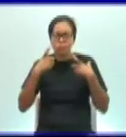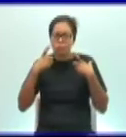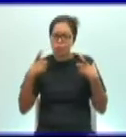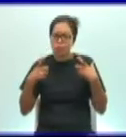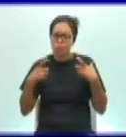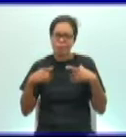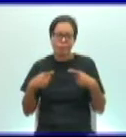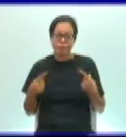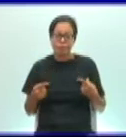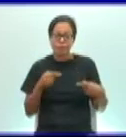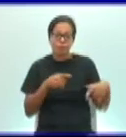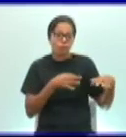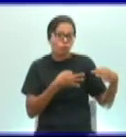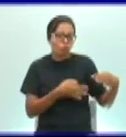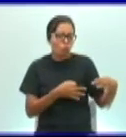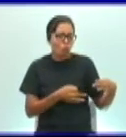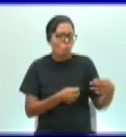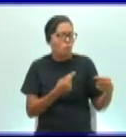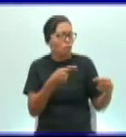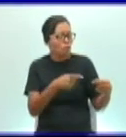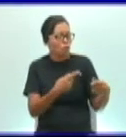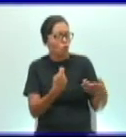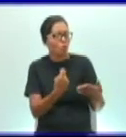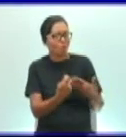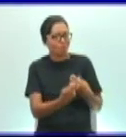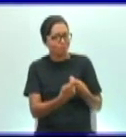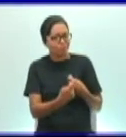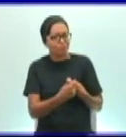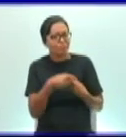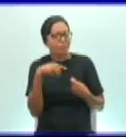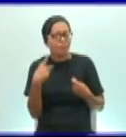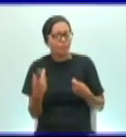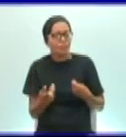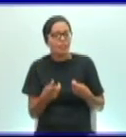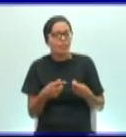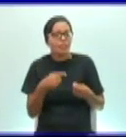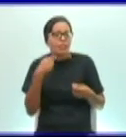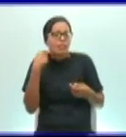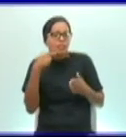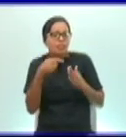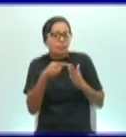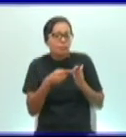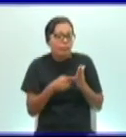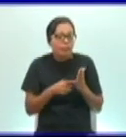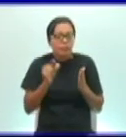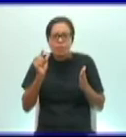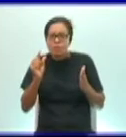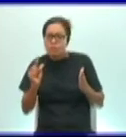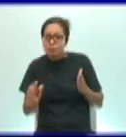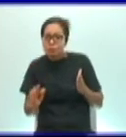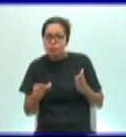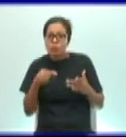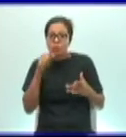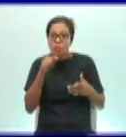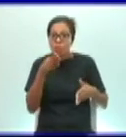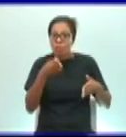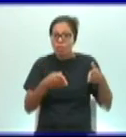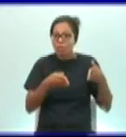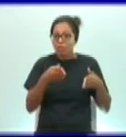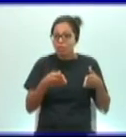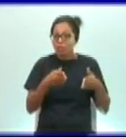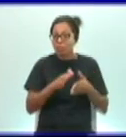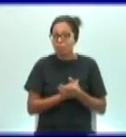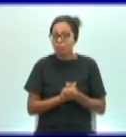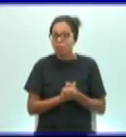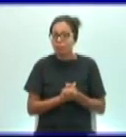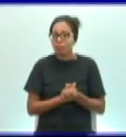periodo histórico, de los hechos significativos y las figuras que están vinculadas a él, porque estamos valorando con ellos también a las figuras históricas, porque es